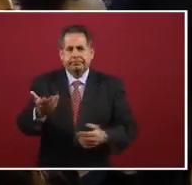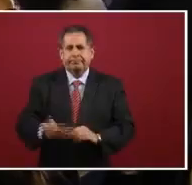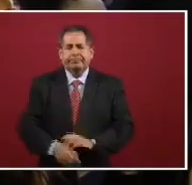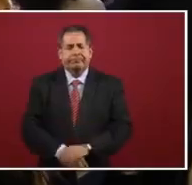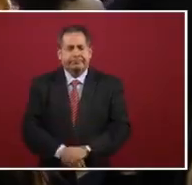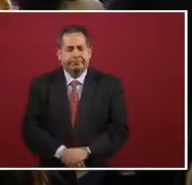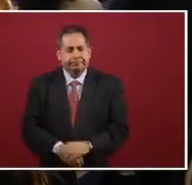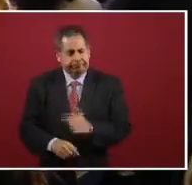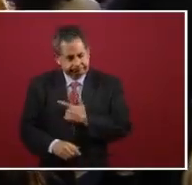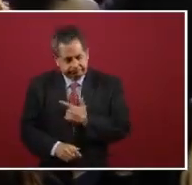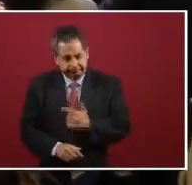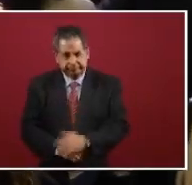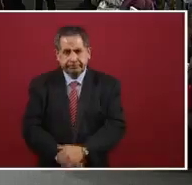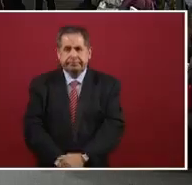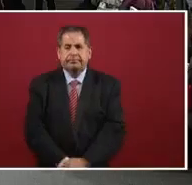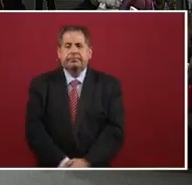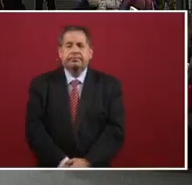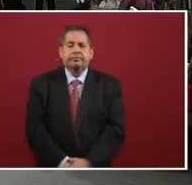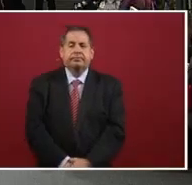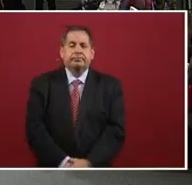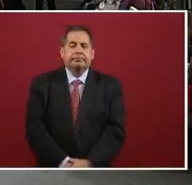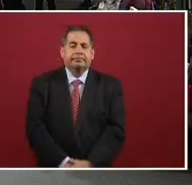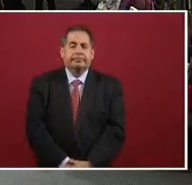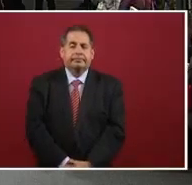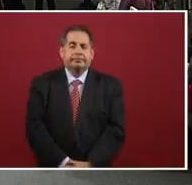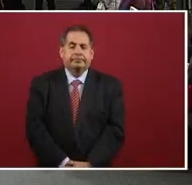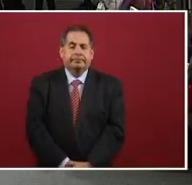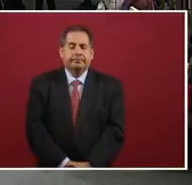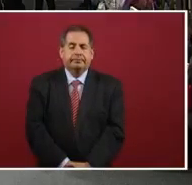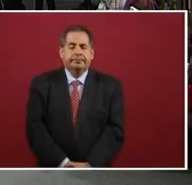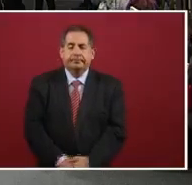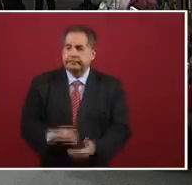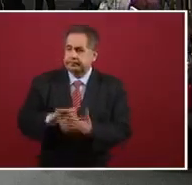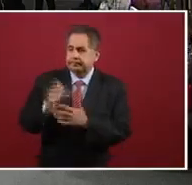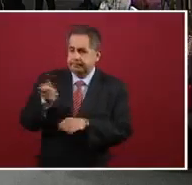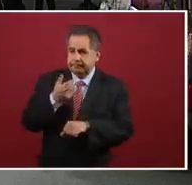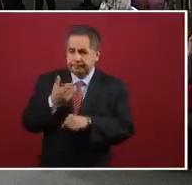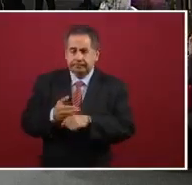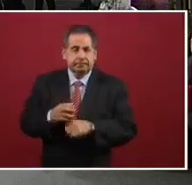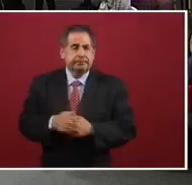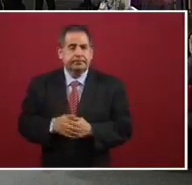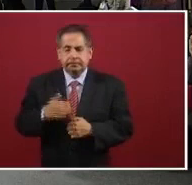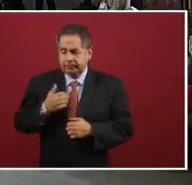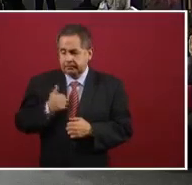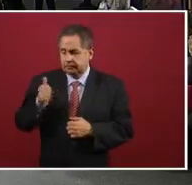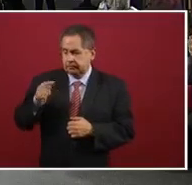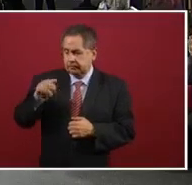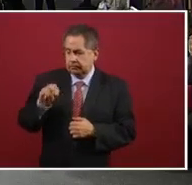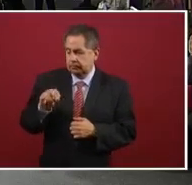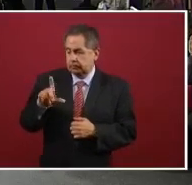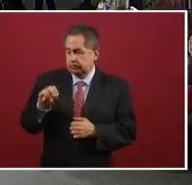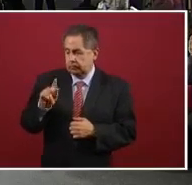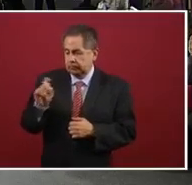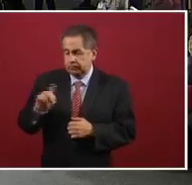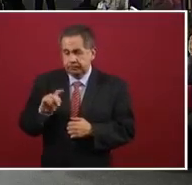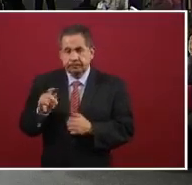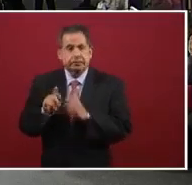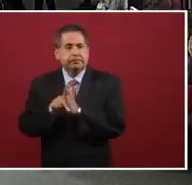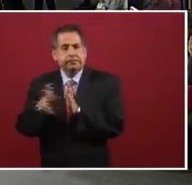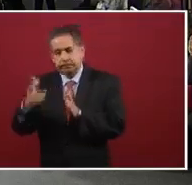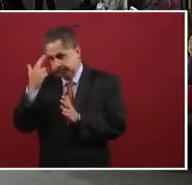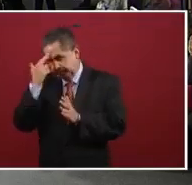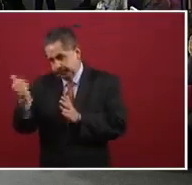Con mucho gusto. Por favor. Gracias, secretario. Antonio López, del periódico La Razón. Insistir en este